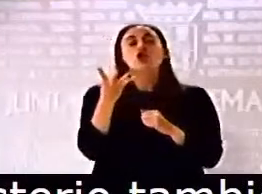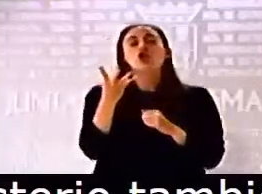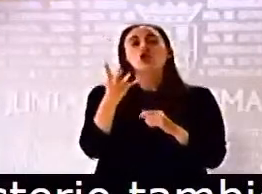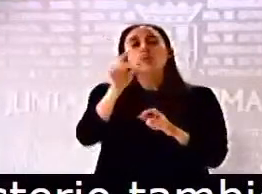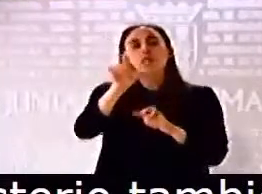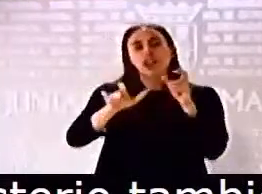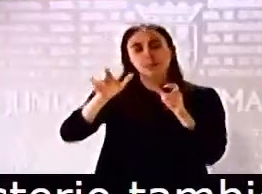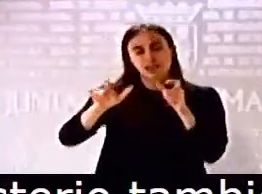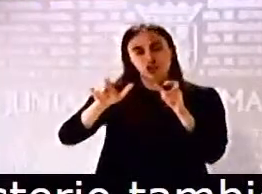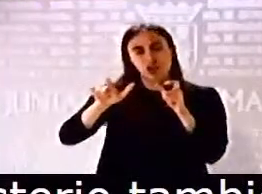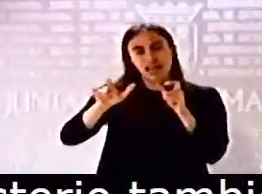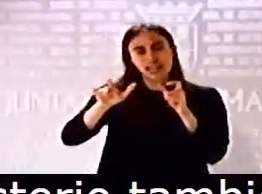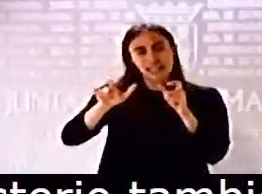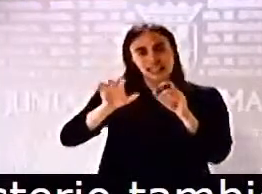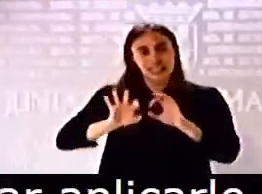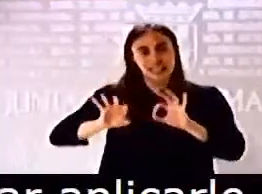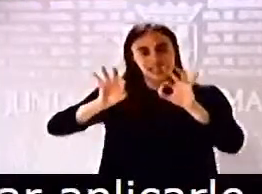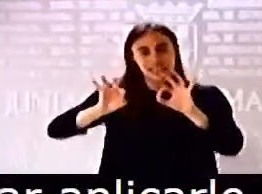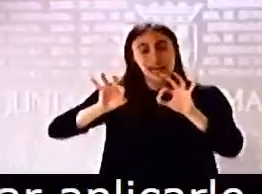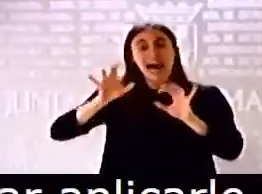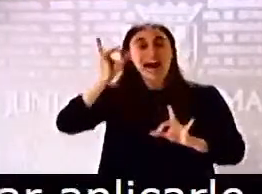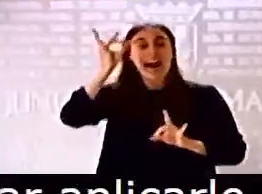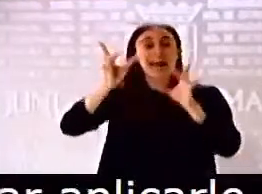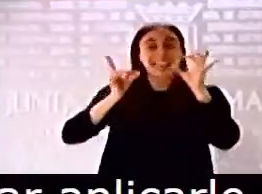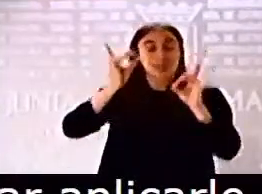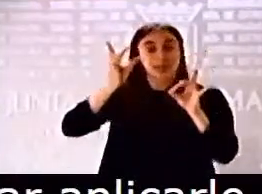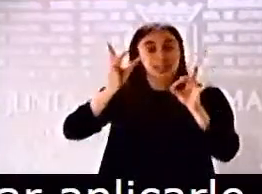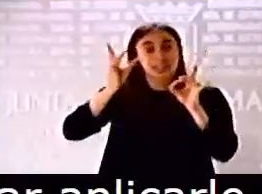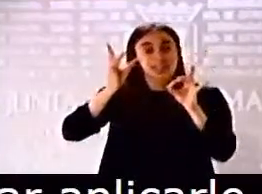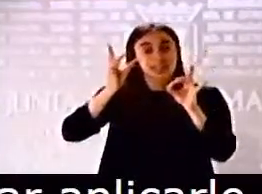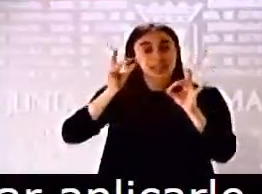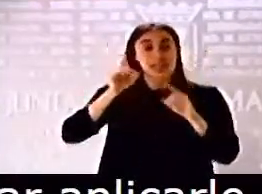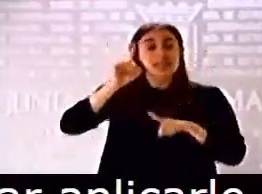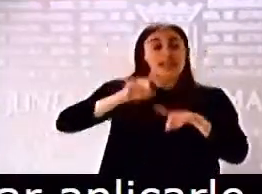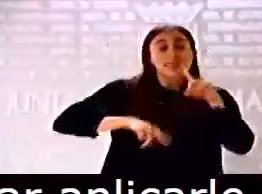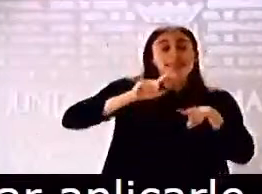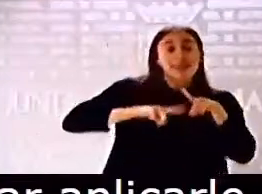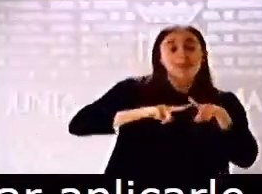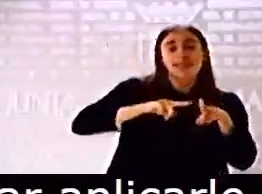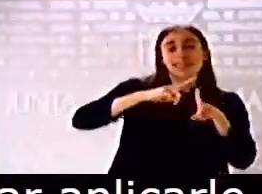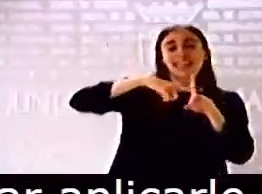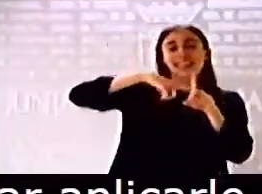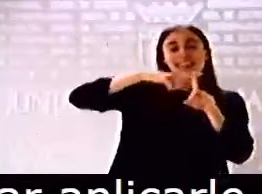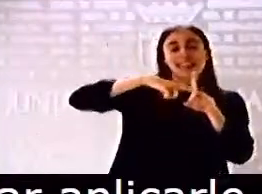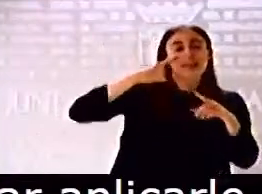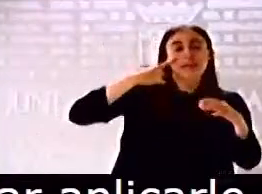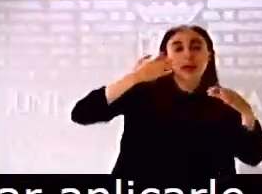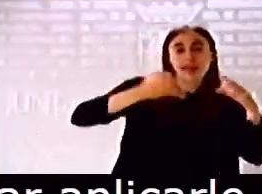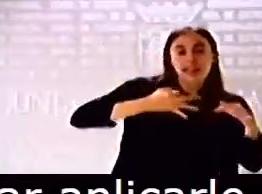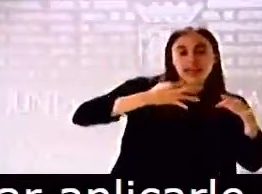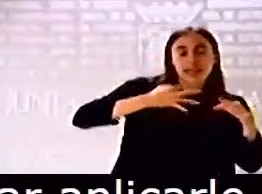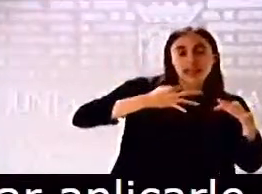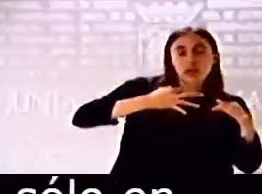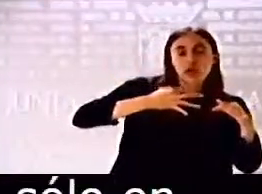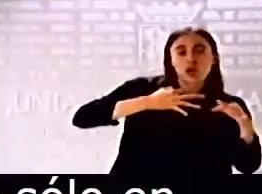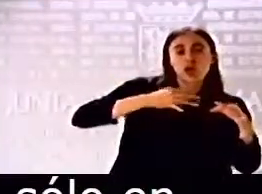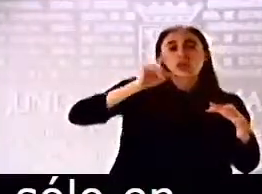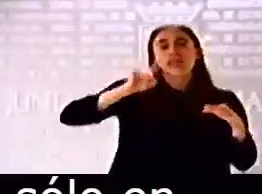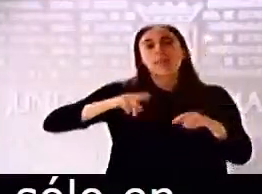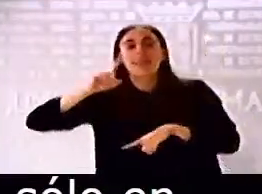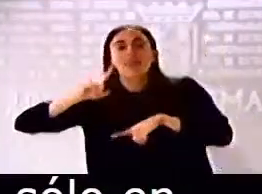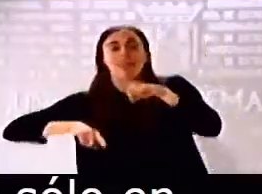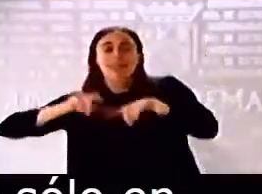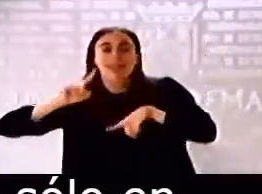las actividades, no solo en función del nivel de riesgo que tenga esa zona geográfica, sino en